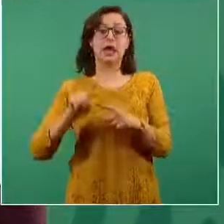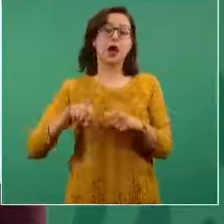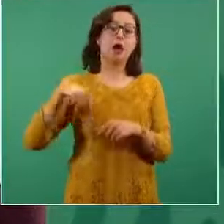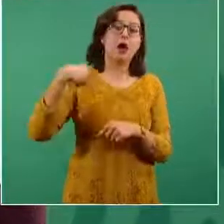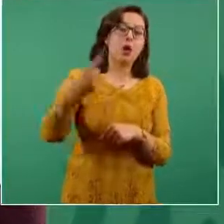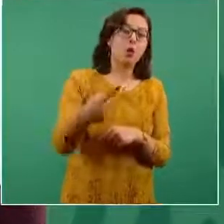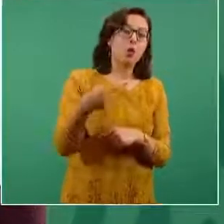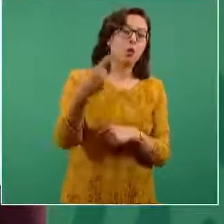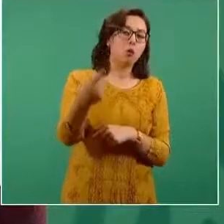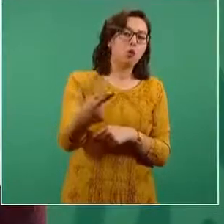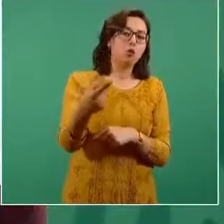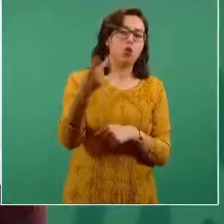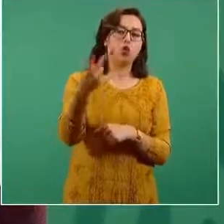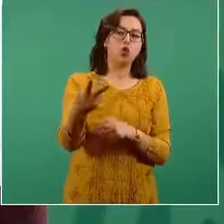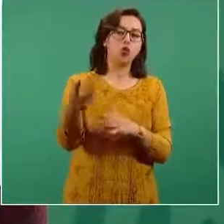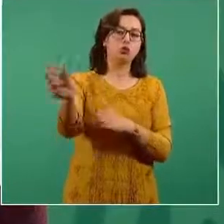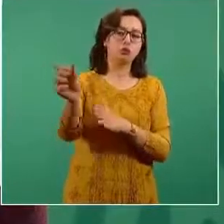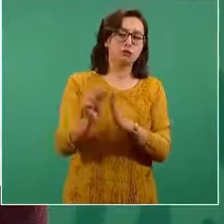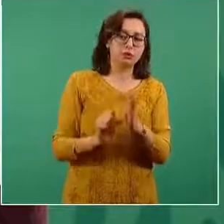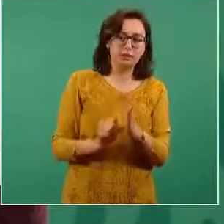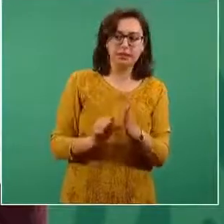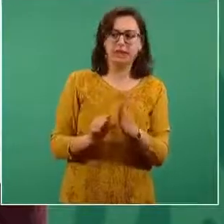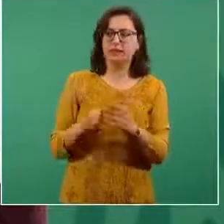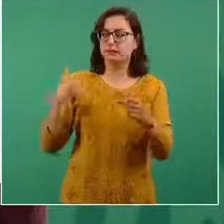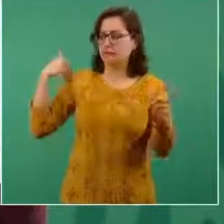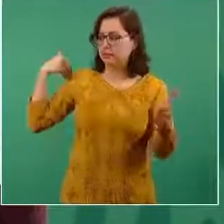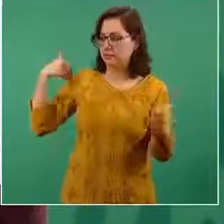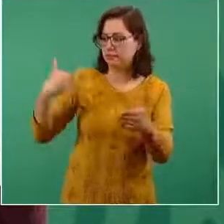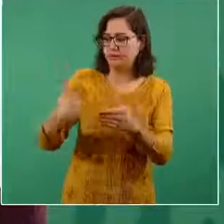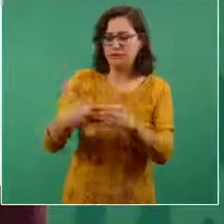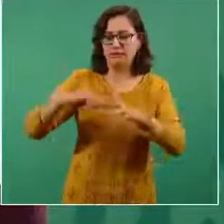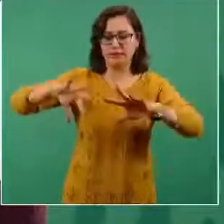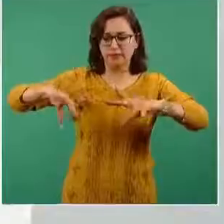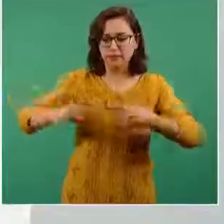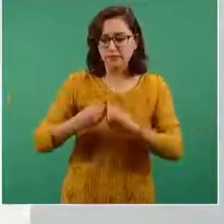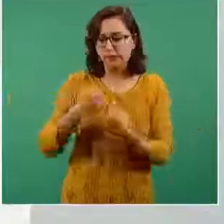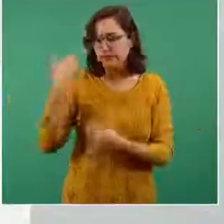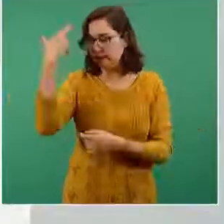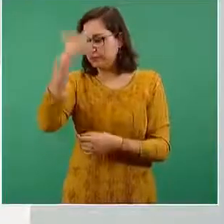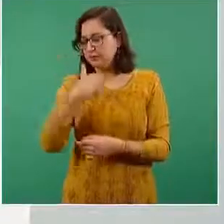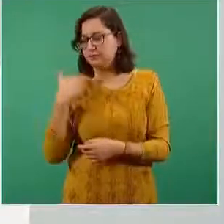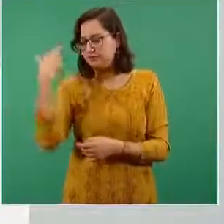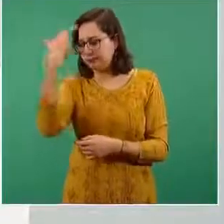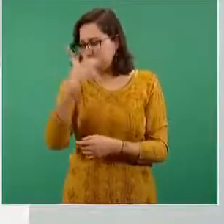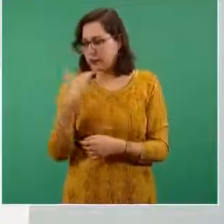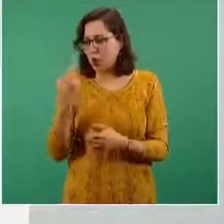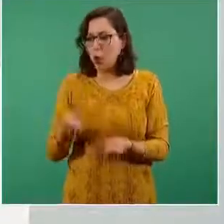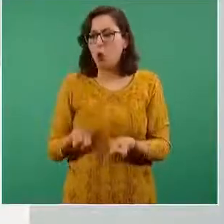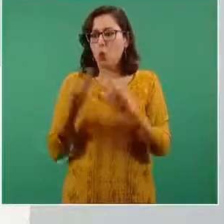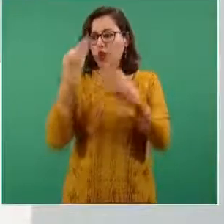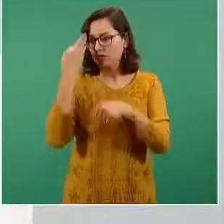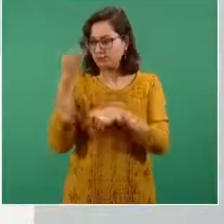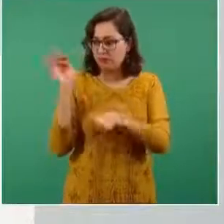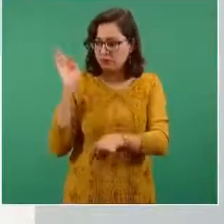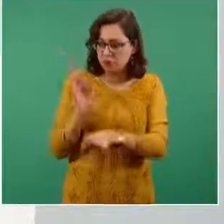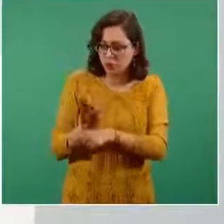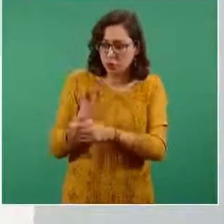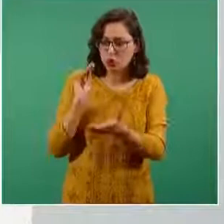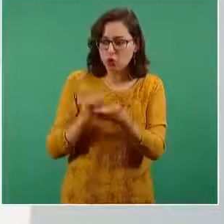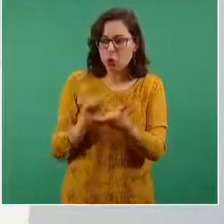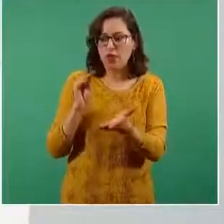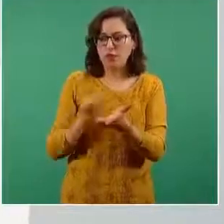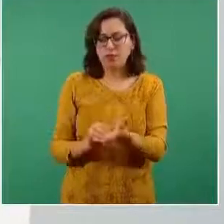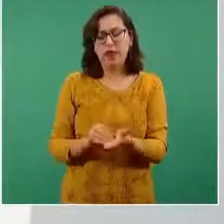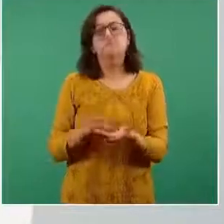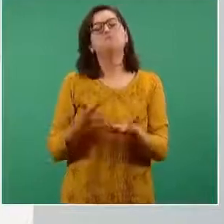podremos empezar ya a tener los primeros cortes de esta información, no que se termine completamente el ensayo como tal, pero sí los